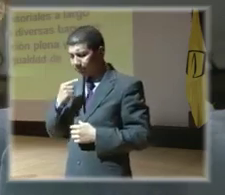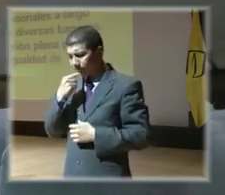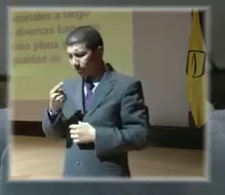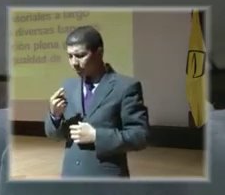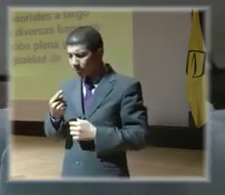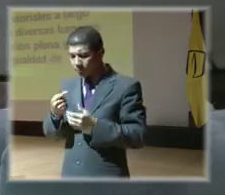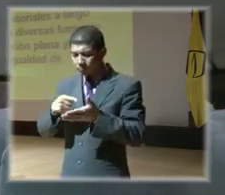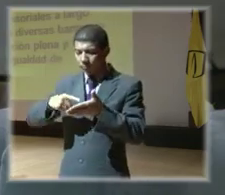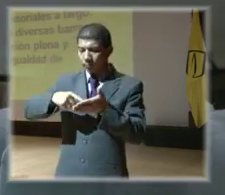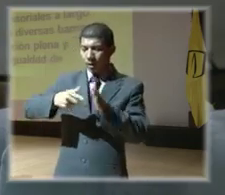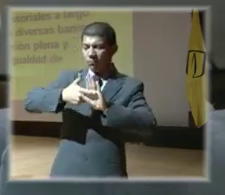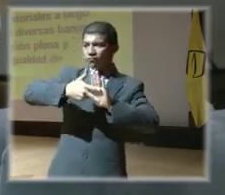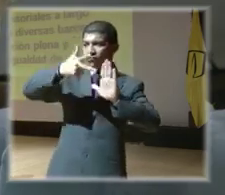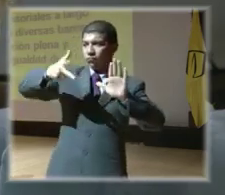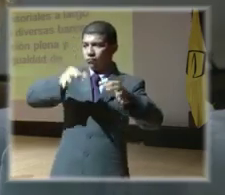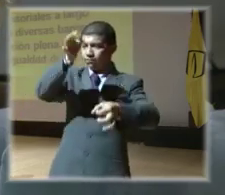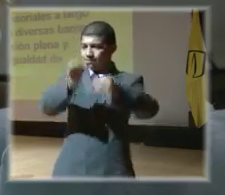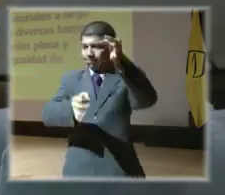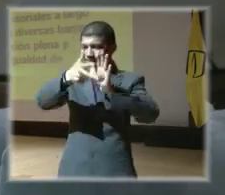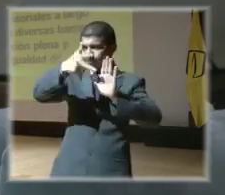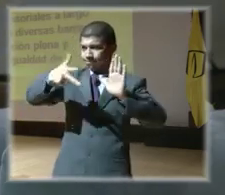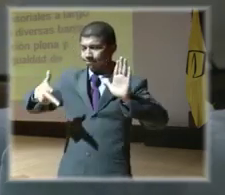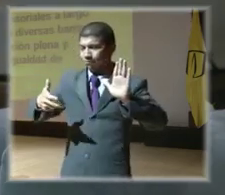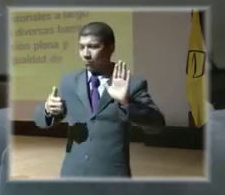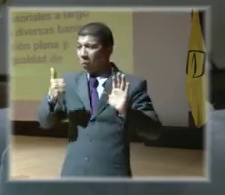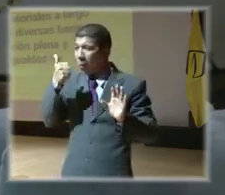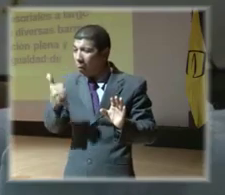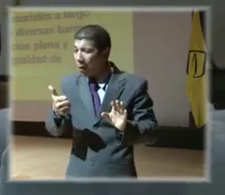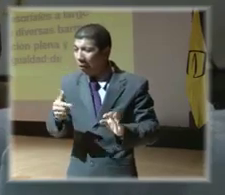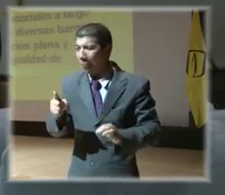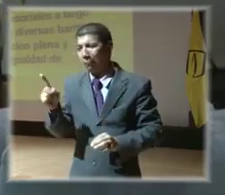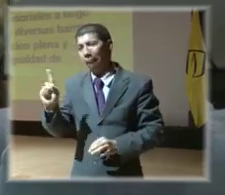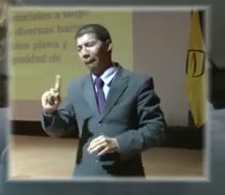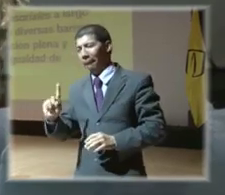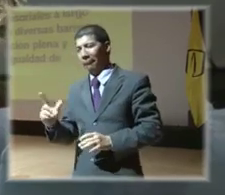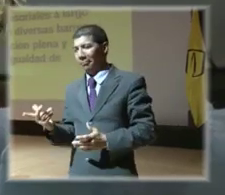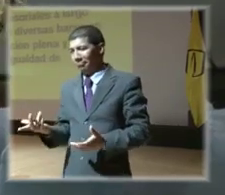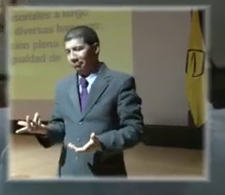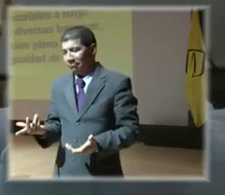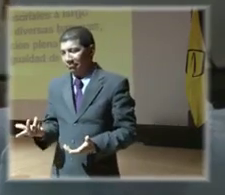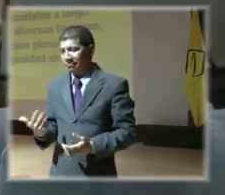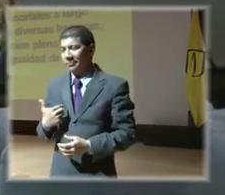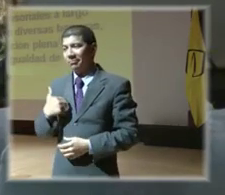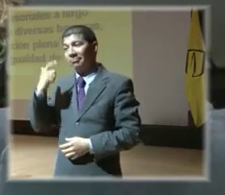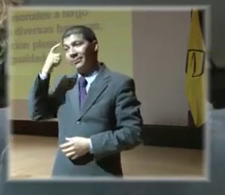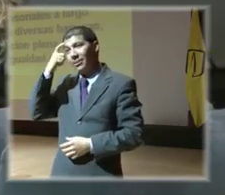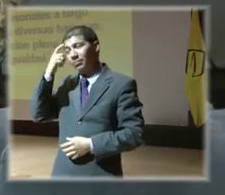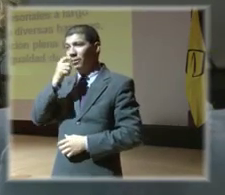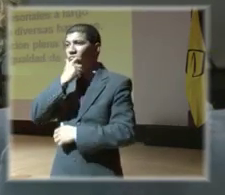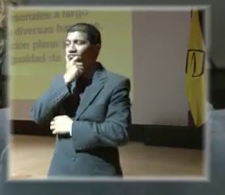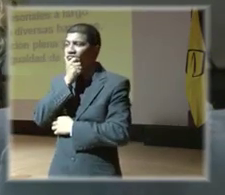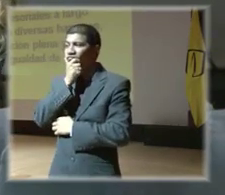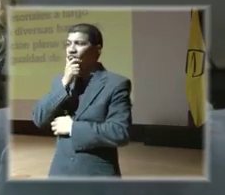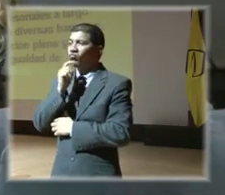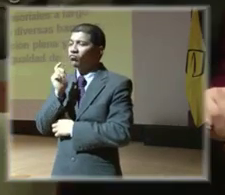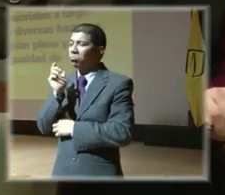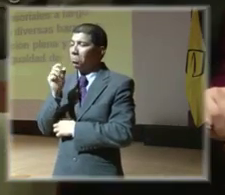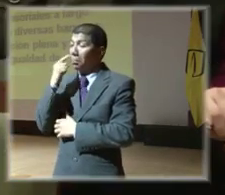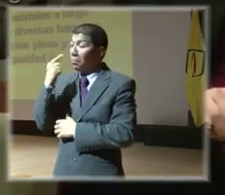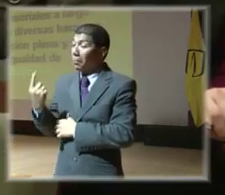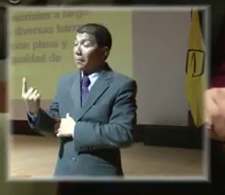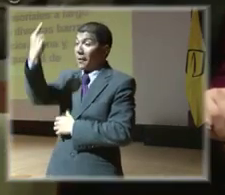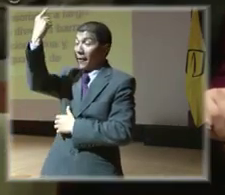lo que dice la Corte no es tan bueno, como lo dijo sí. Entonces me parecía que sí era bueno contarles para quienes no lo supieran, que por primera vez